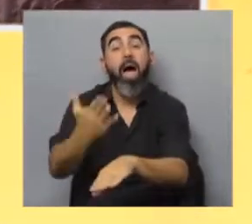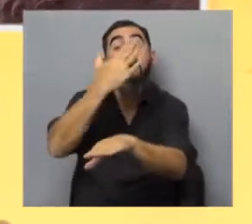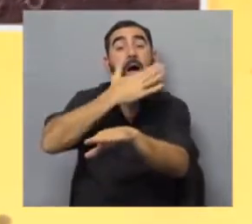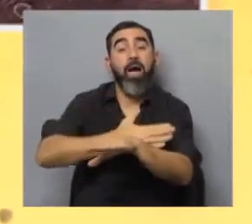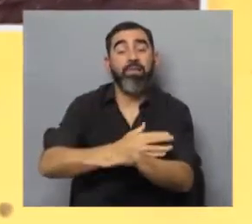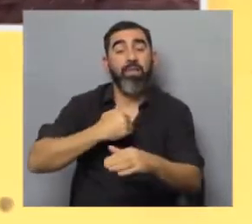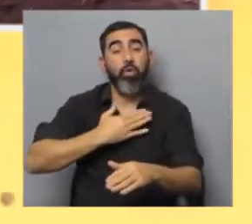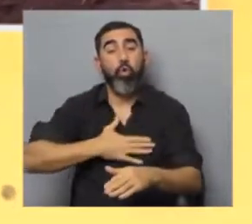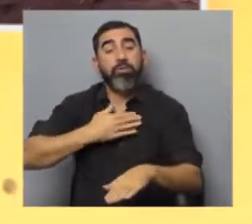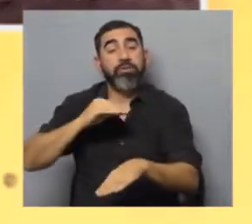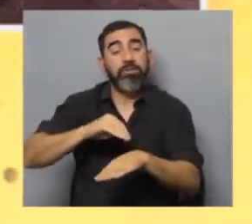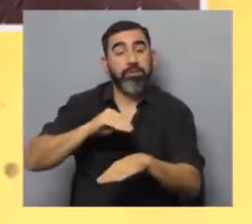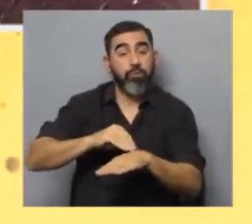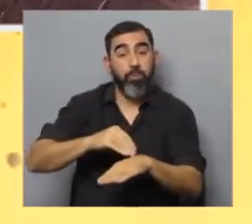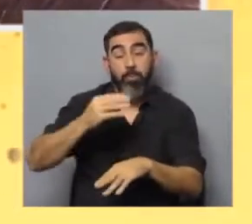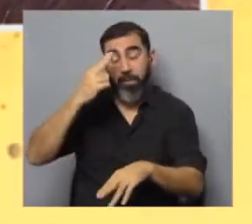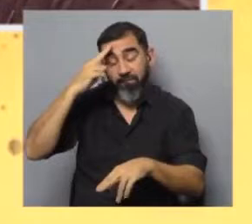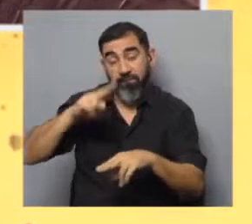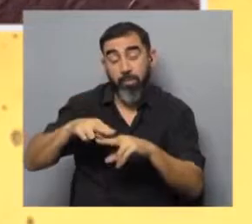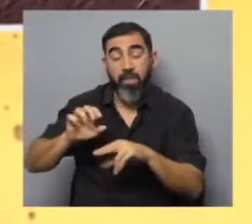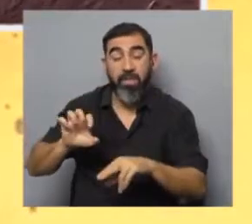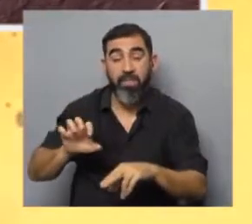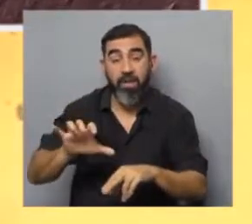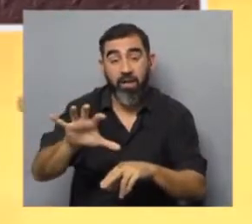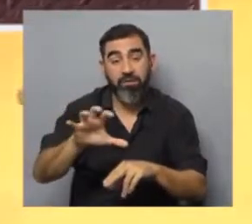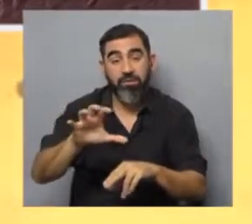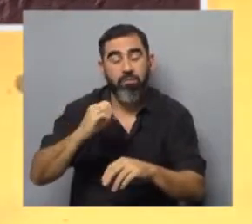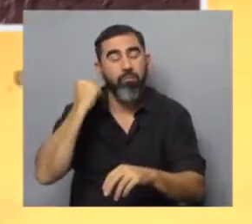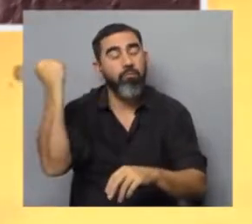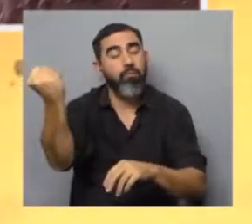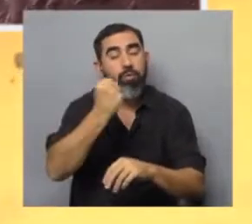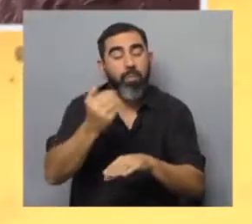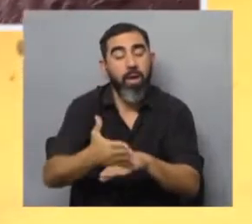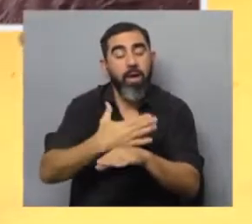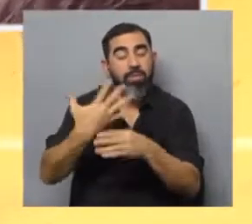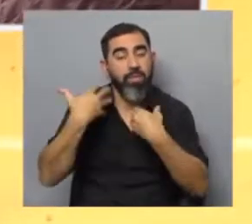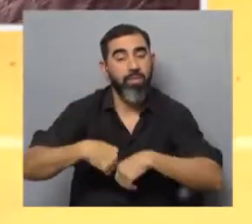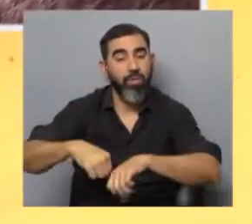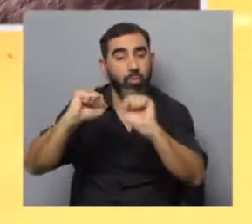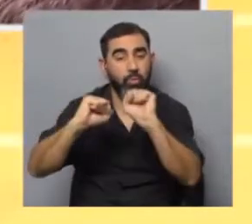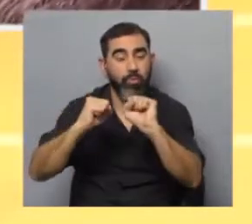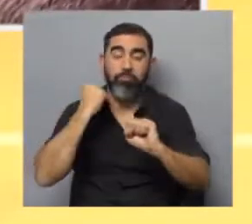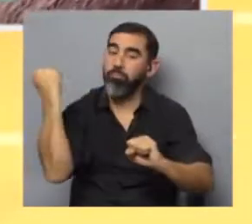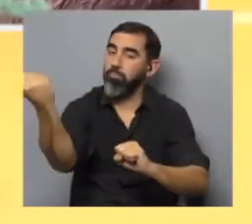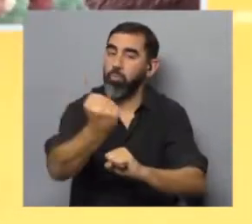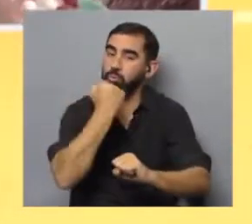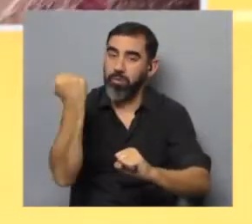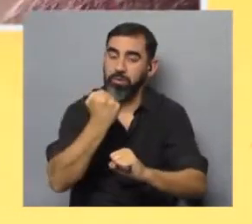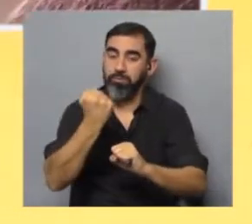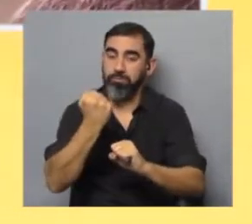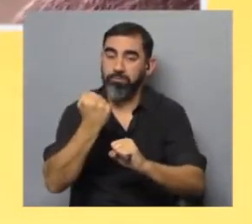aparezcan los síntomas, que para enfermedades como el cáncer es el día y la noche, digamos, poder detectarlo en una etapa